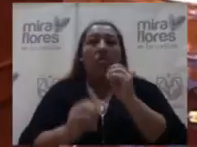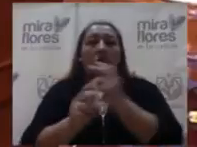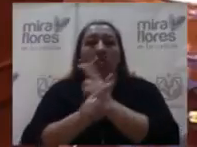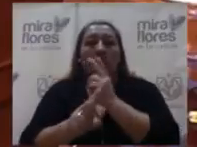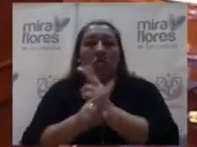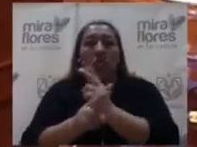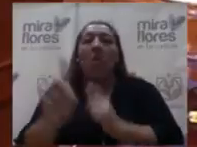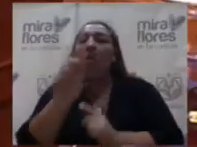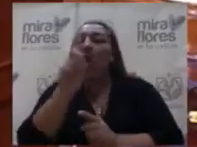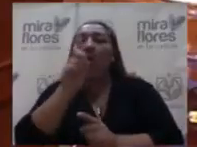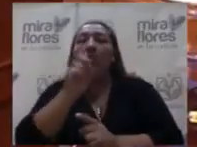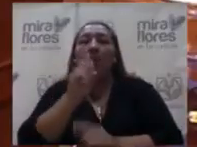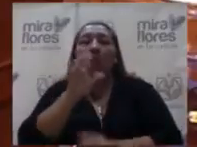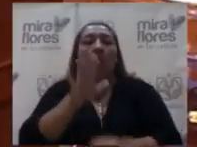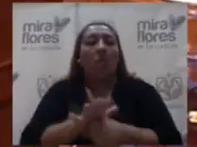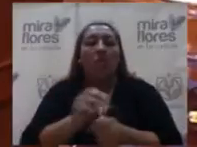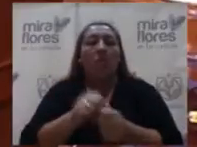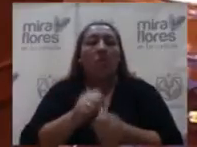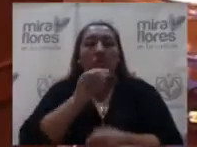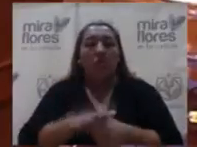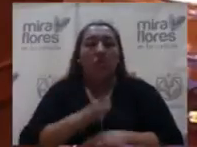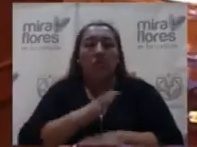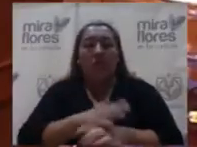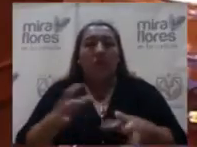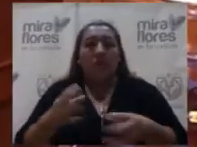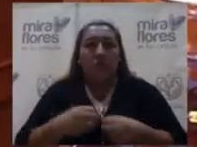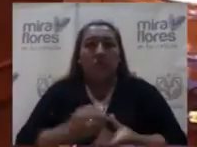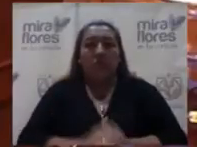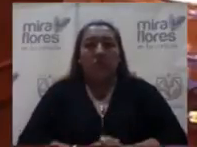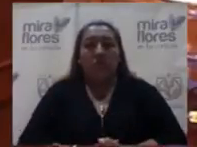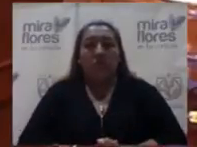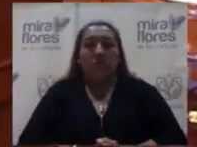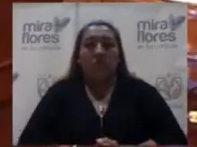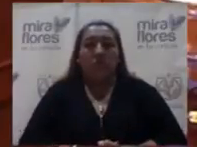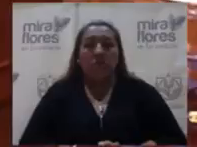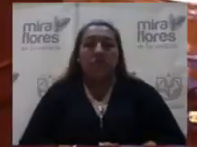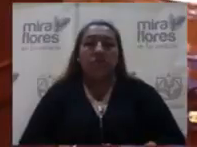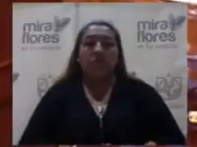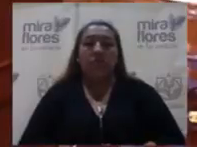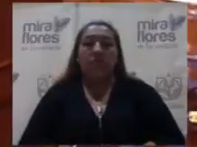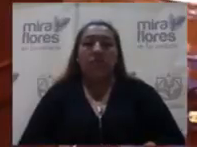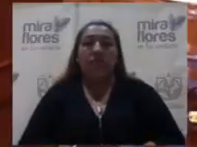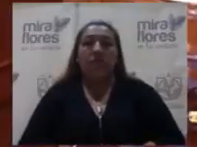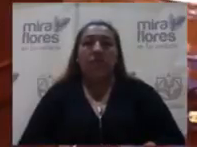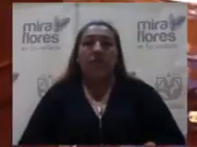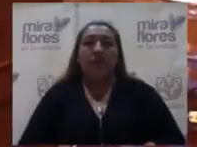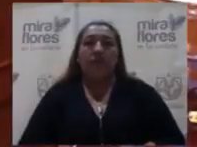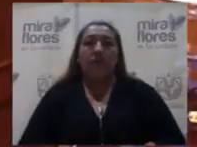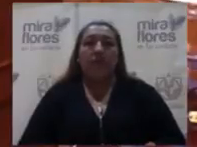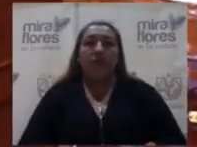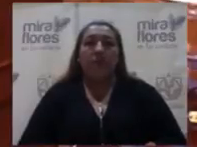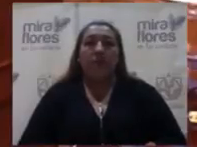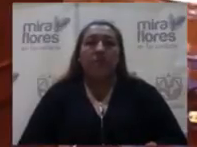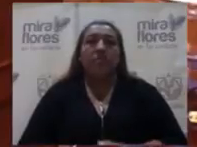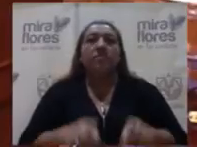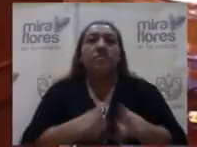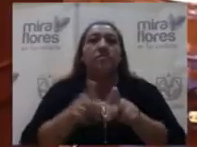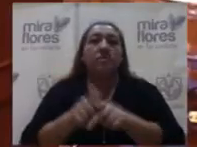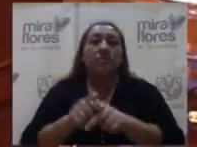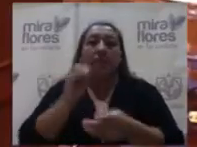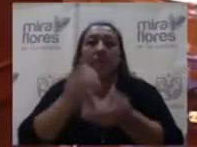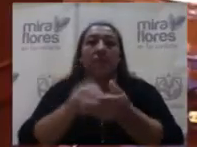por incumplimiento de los compromisos asumidos en dicha norma. Al mismo tiempo, se vienen realizando verificaciones